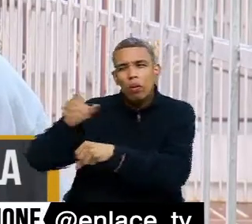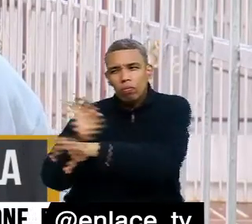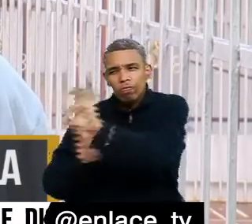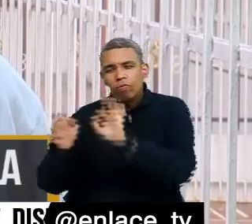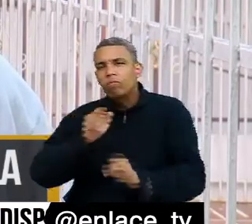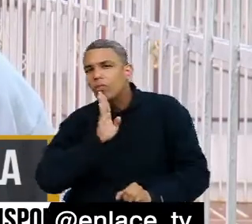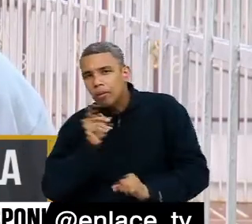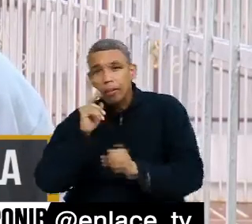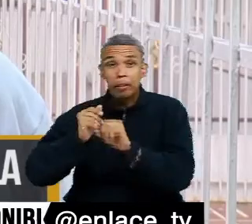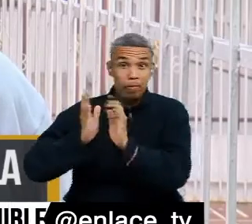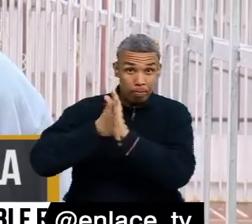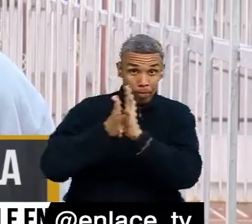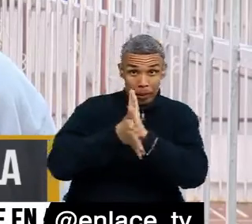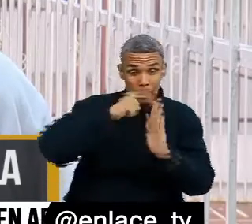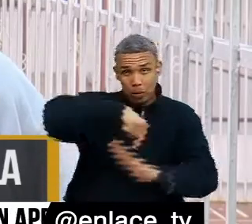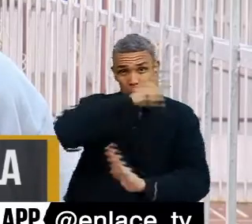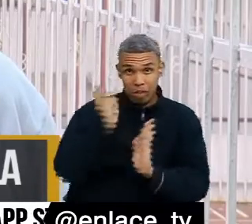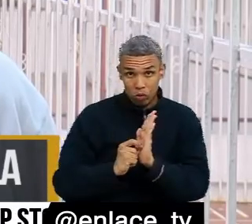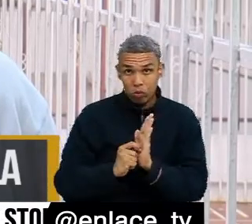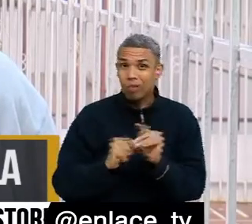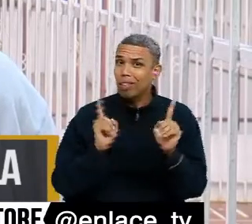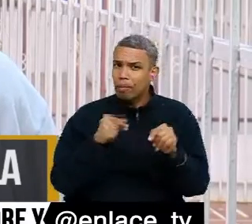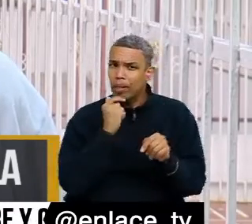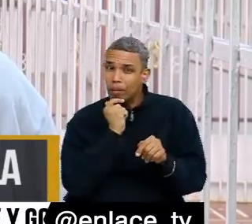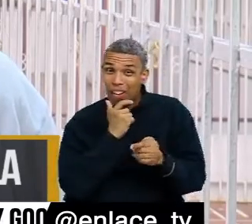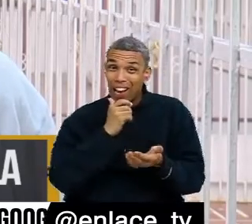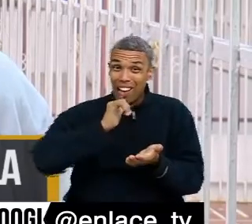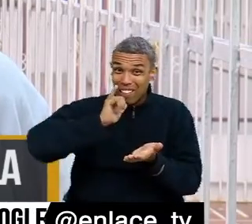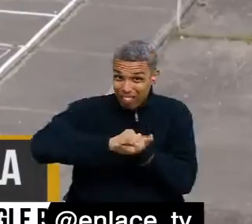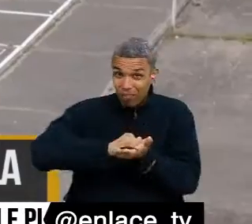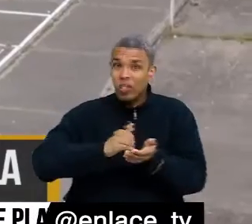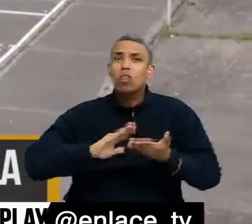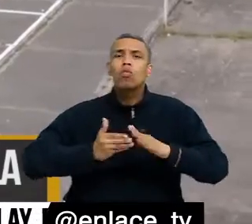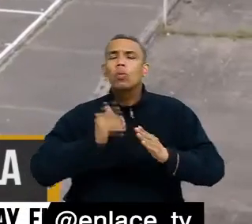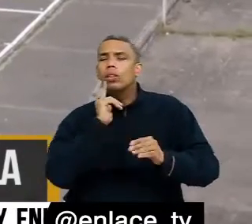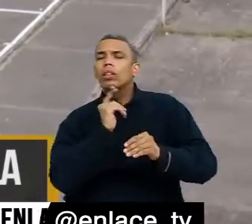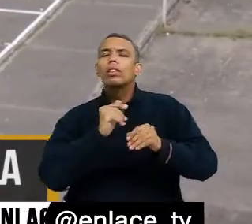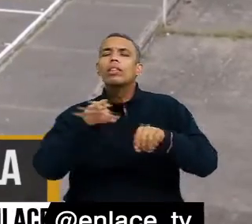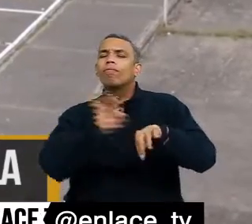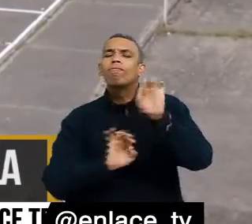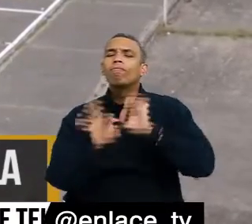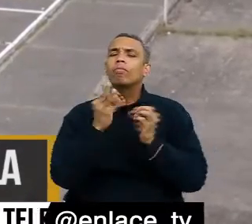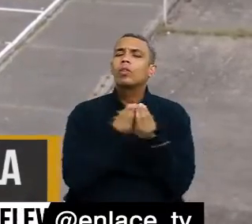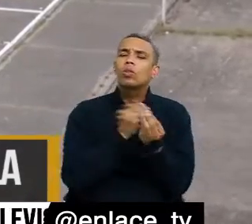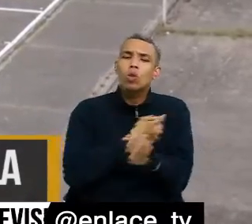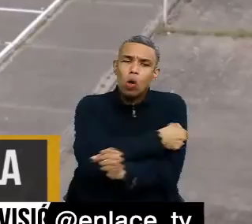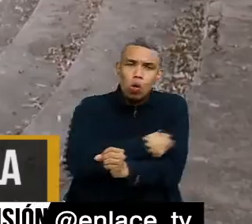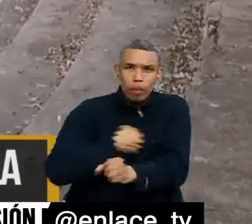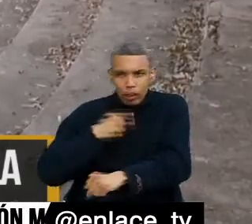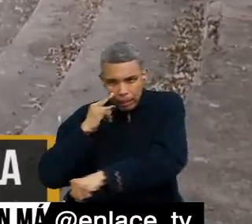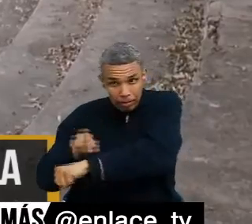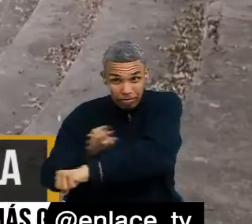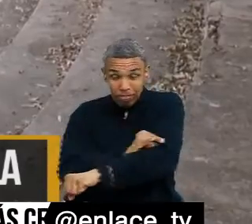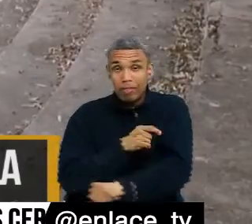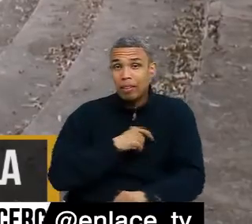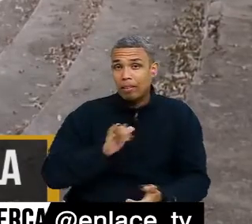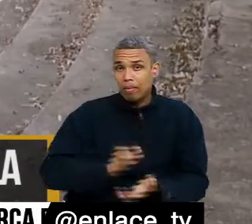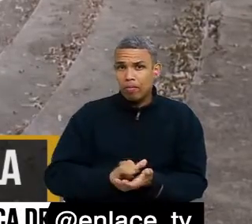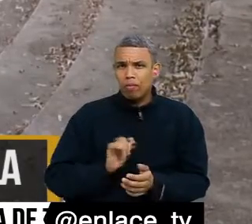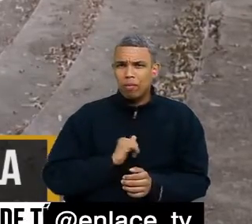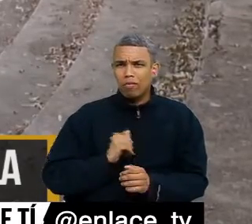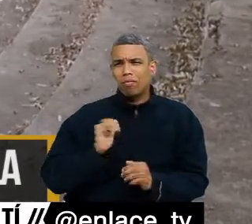control de la ejecución de la obra y de la interventoría. El contrato fue suscrito por la anterior administración municipal, pero hubo que esperar